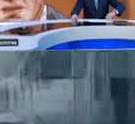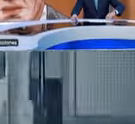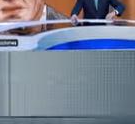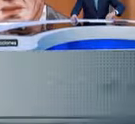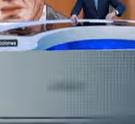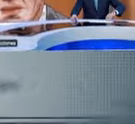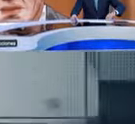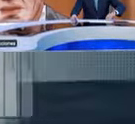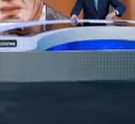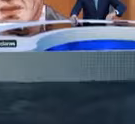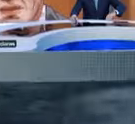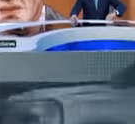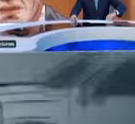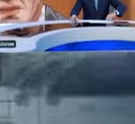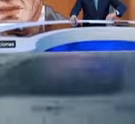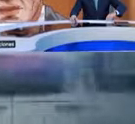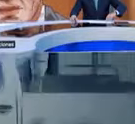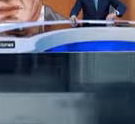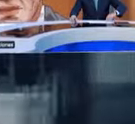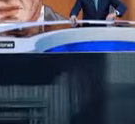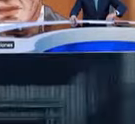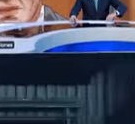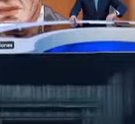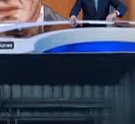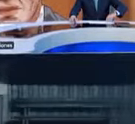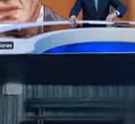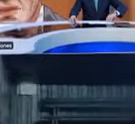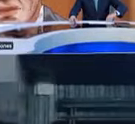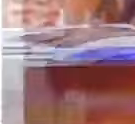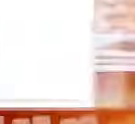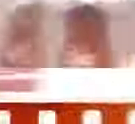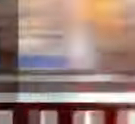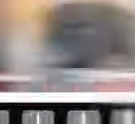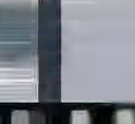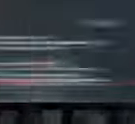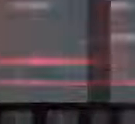de pruebas en el juicio contra Genaro García Luna.